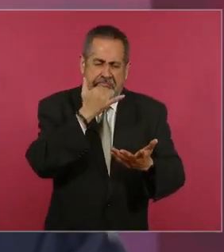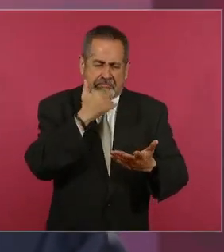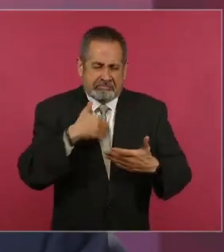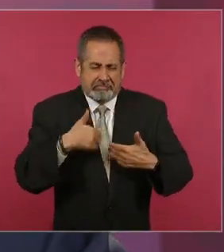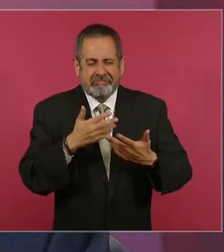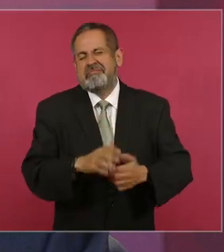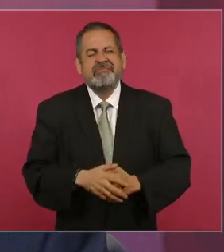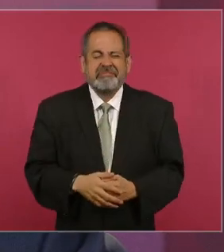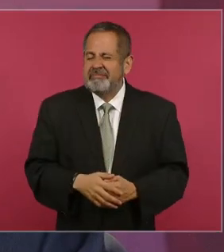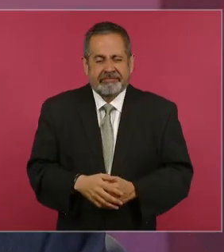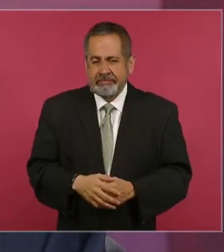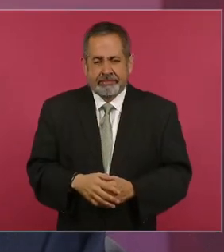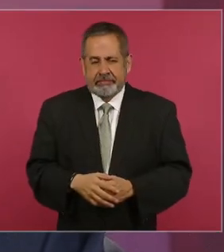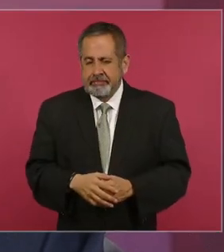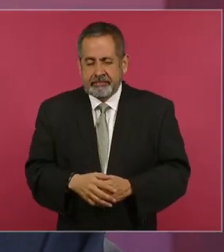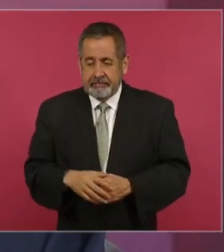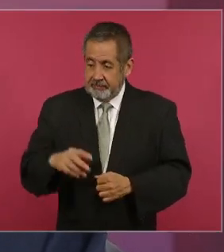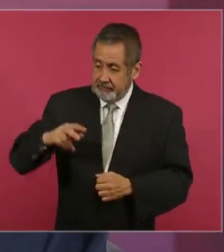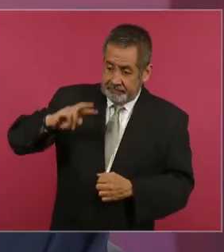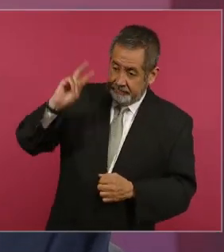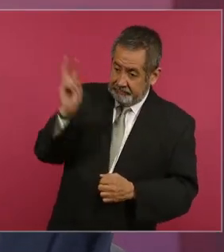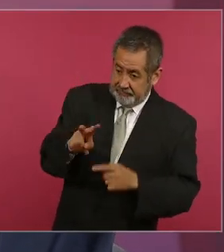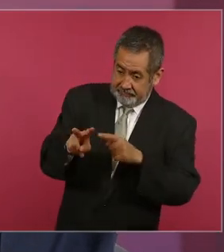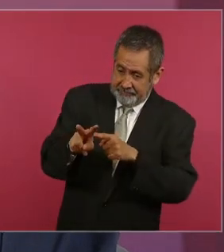la verdad siempre se abre paso.